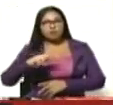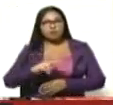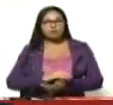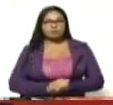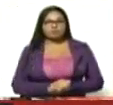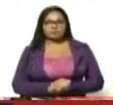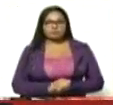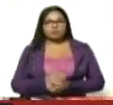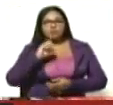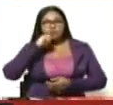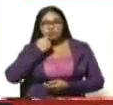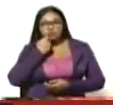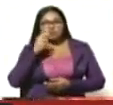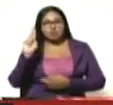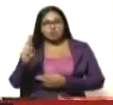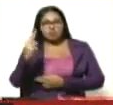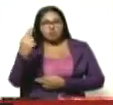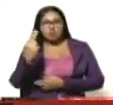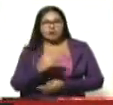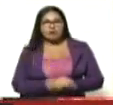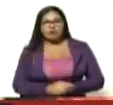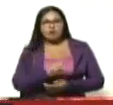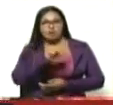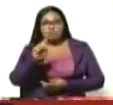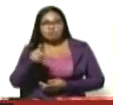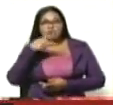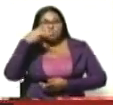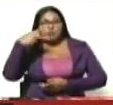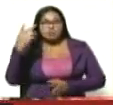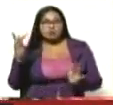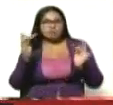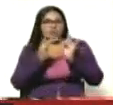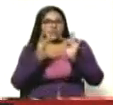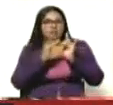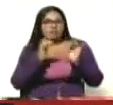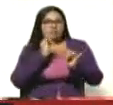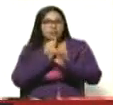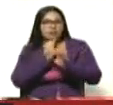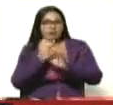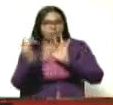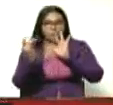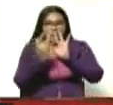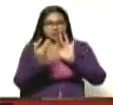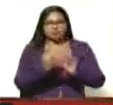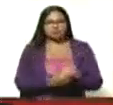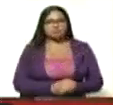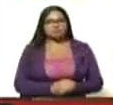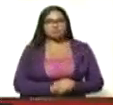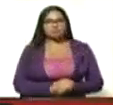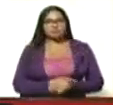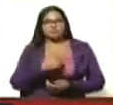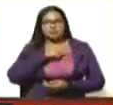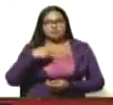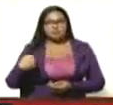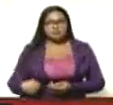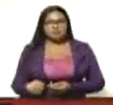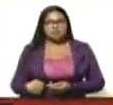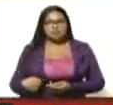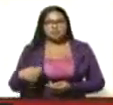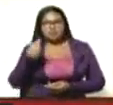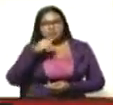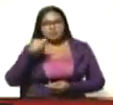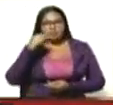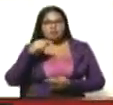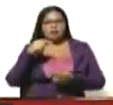Mali, Rusia, Uruguay, 11 poetas conectados por internet, desde China, Chad, Egipto,